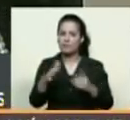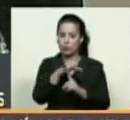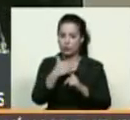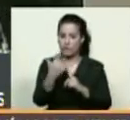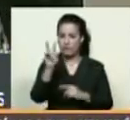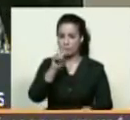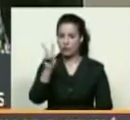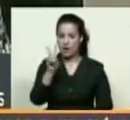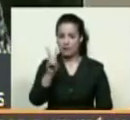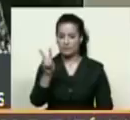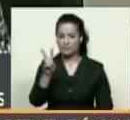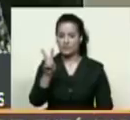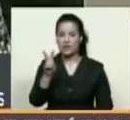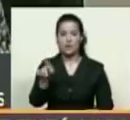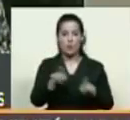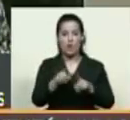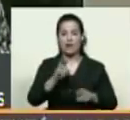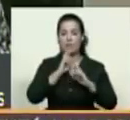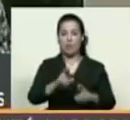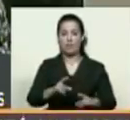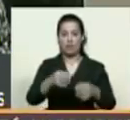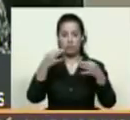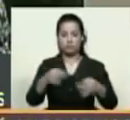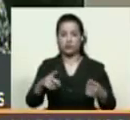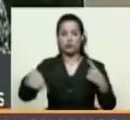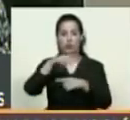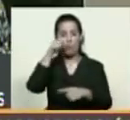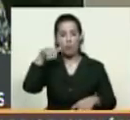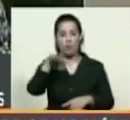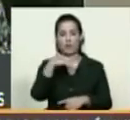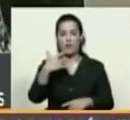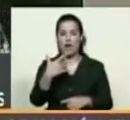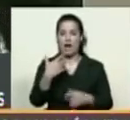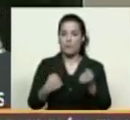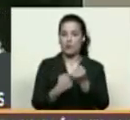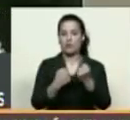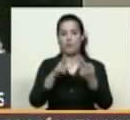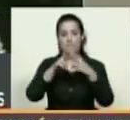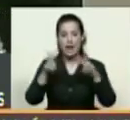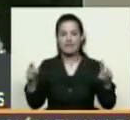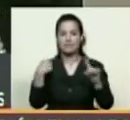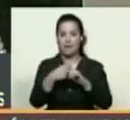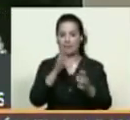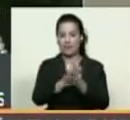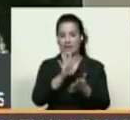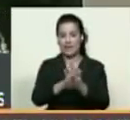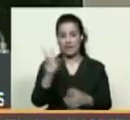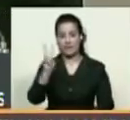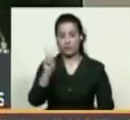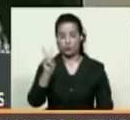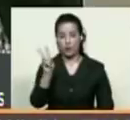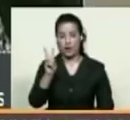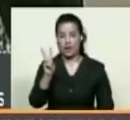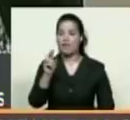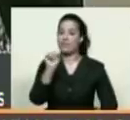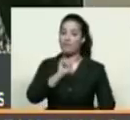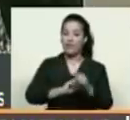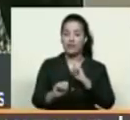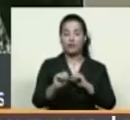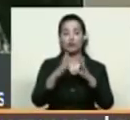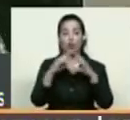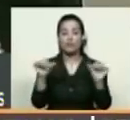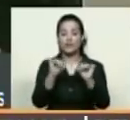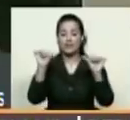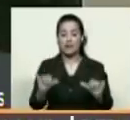Venezuela, una respuesta contundente de nuestro pueblo a favor de la paz, a favor de la tranquilidad de la República, en defensa del